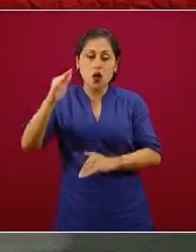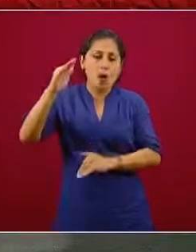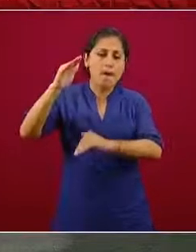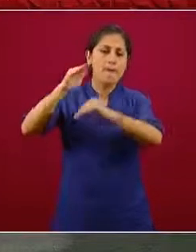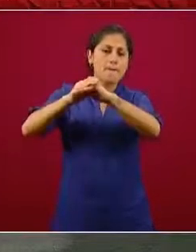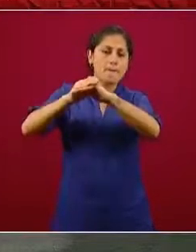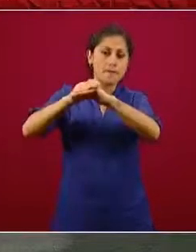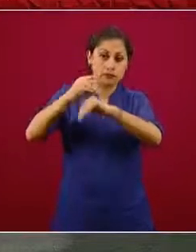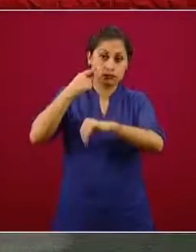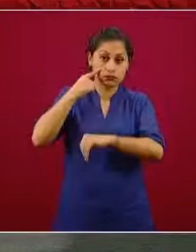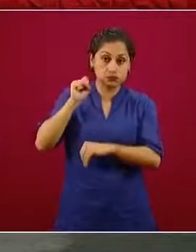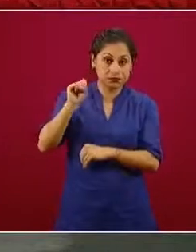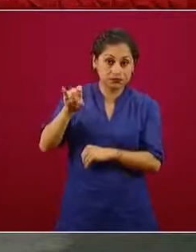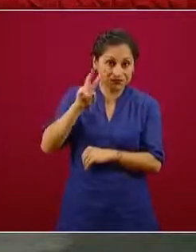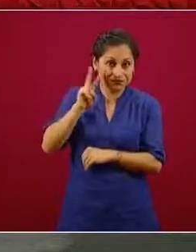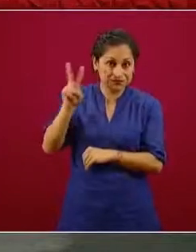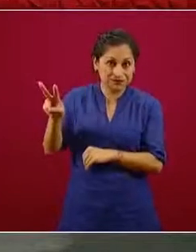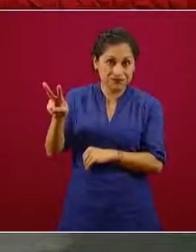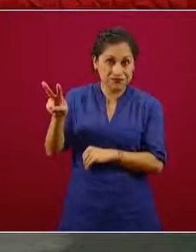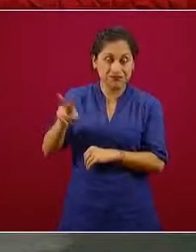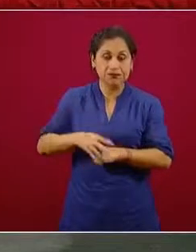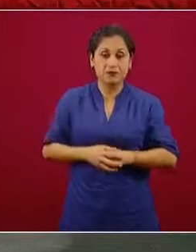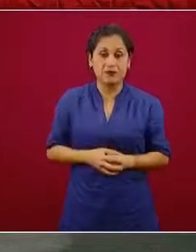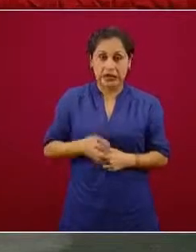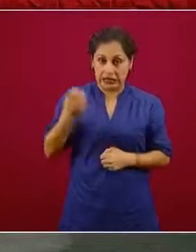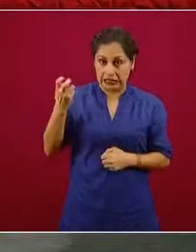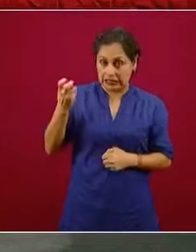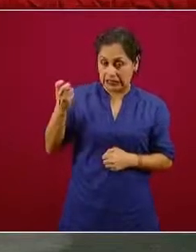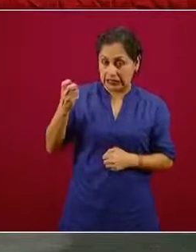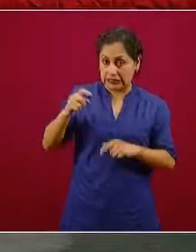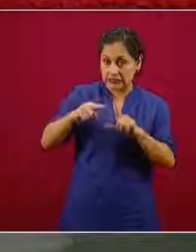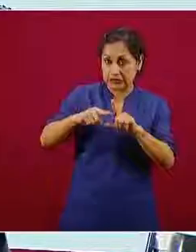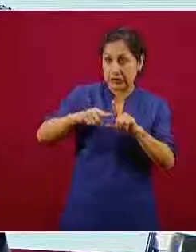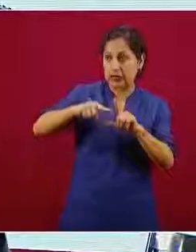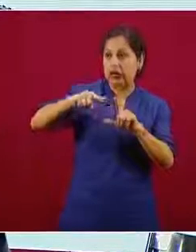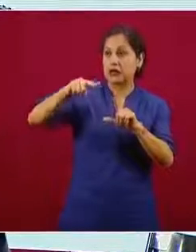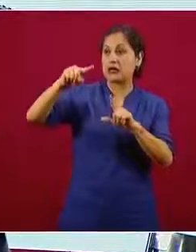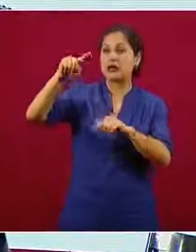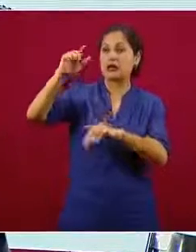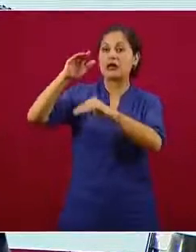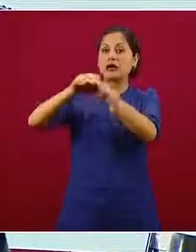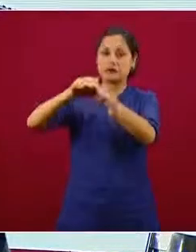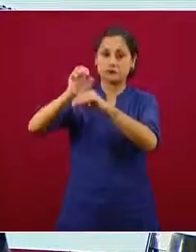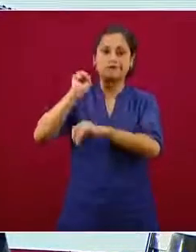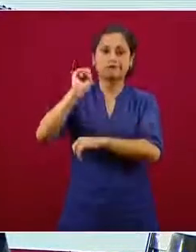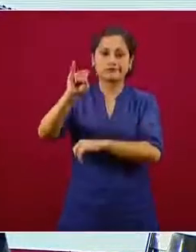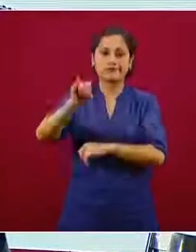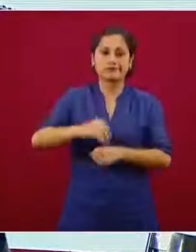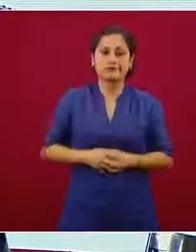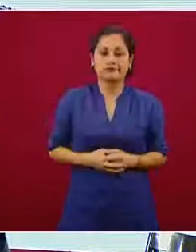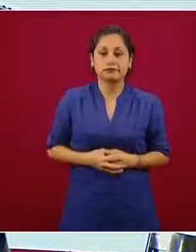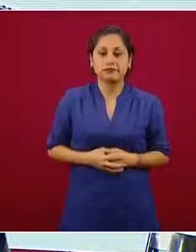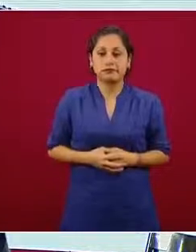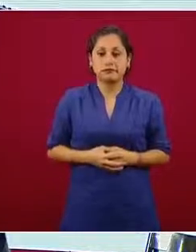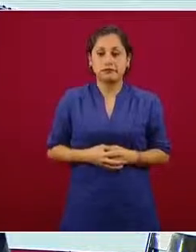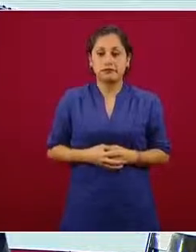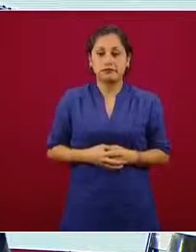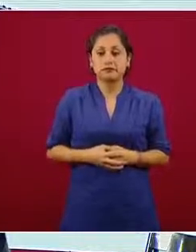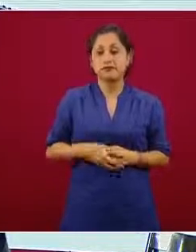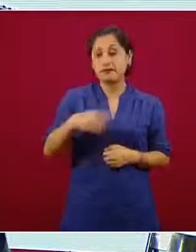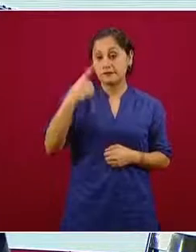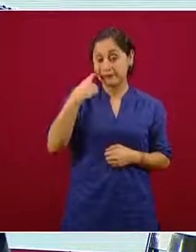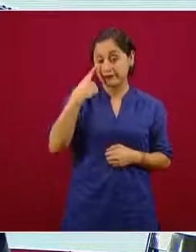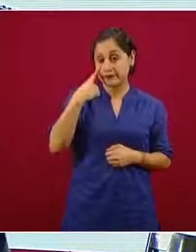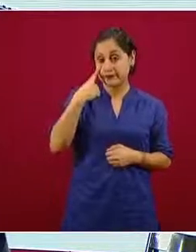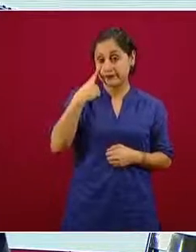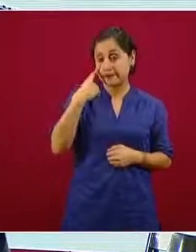su momento. Si revisan curvas, esta misma curva en fechas pasadas, habíamos tenido eso. ¿Qué estamos viendo? Que